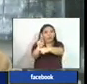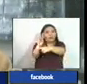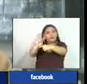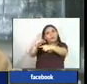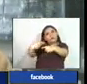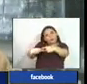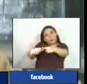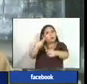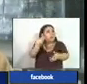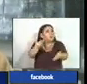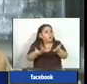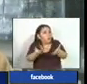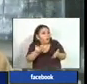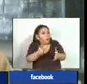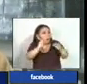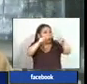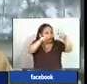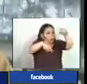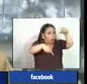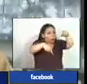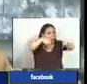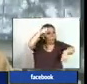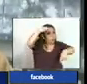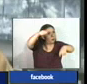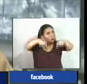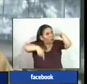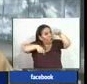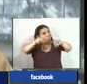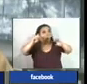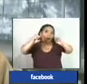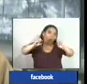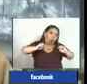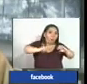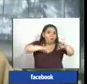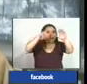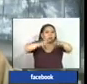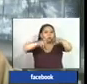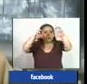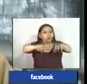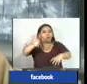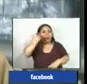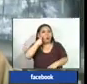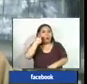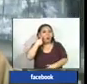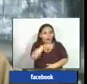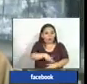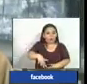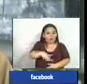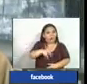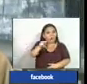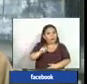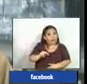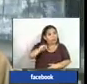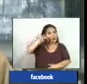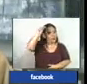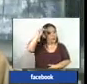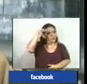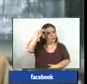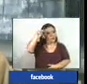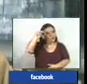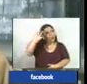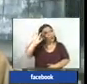Probabilidad de ocurrencia de tormentas de moderada ocasionalmente fuerte intensidad, principalmente en el sector norte del país, y de forma